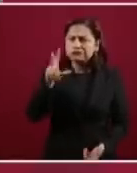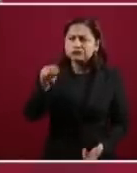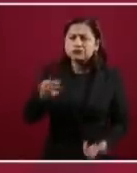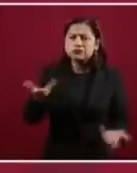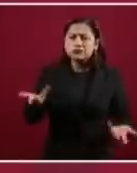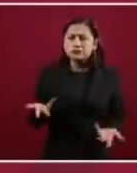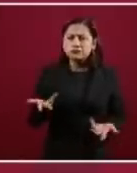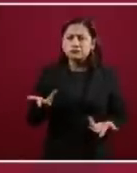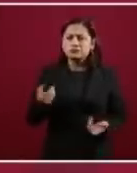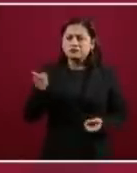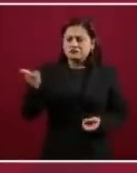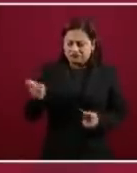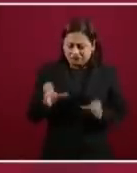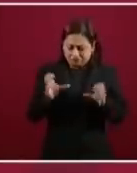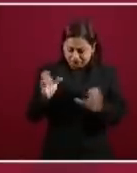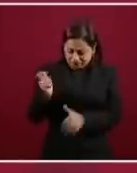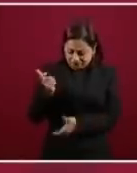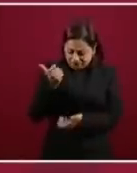¿Qué andas ahí cuidando?